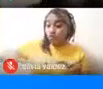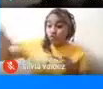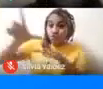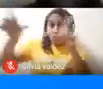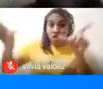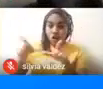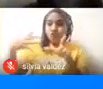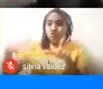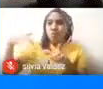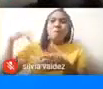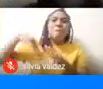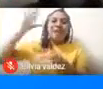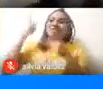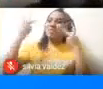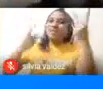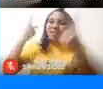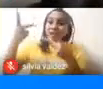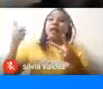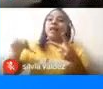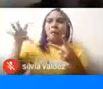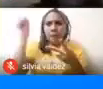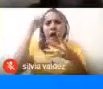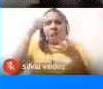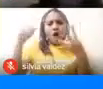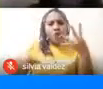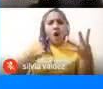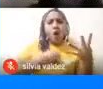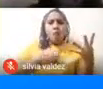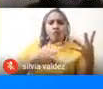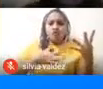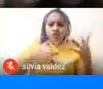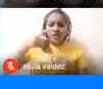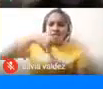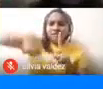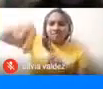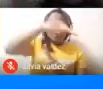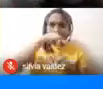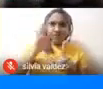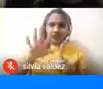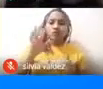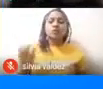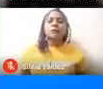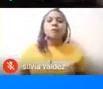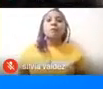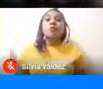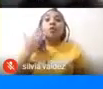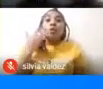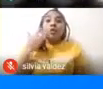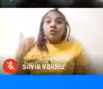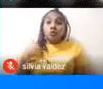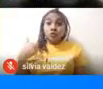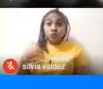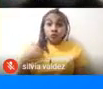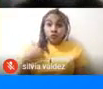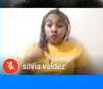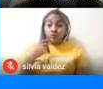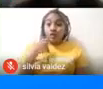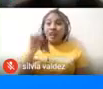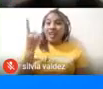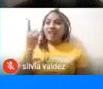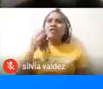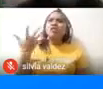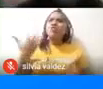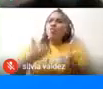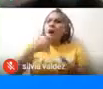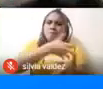que tenga en cuenta pues esas oportunidades del entorno. Entonces, cuando yo hablo de aquellas